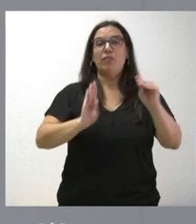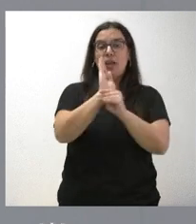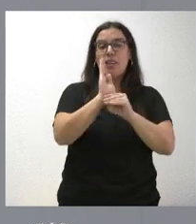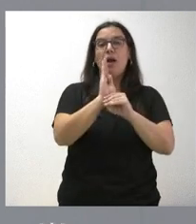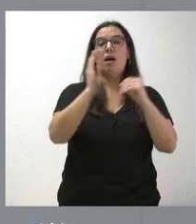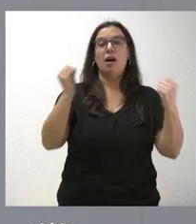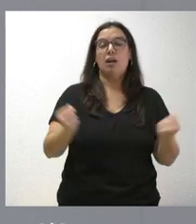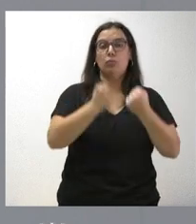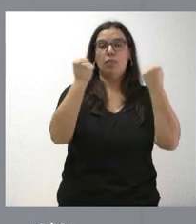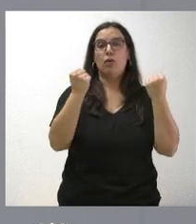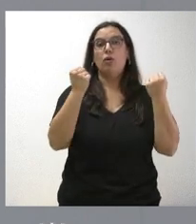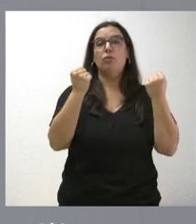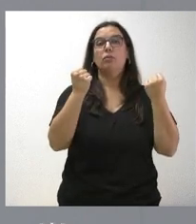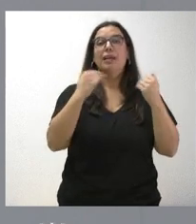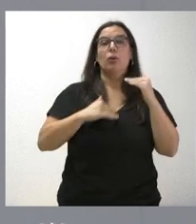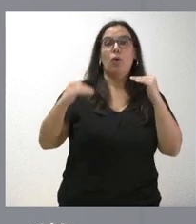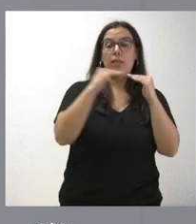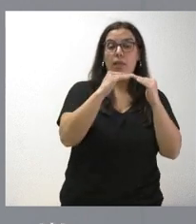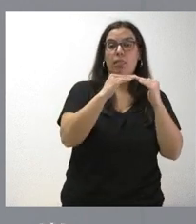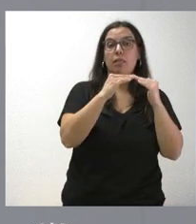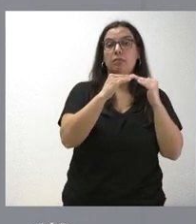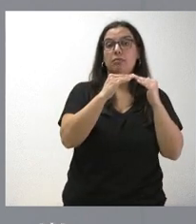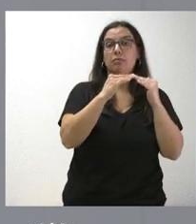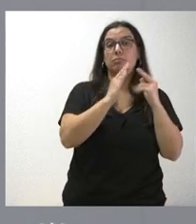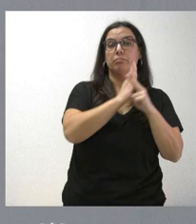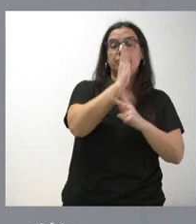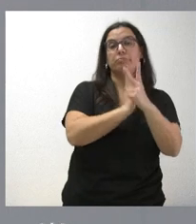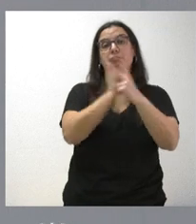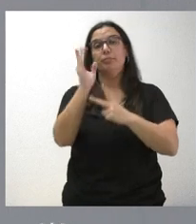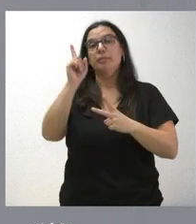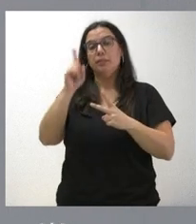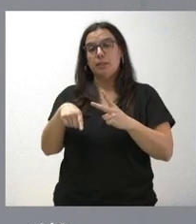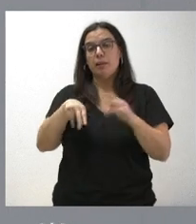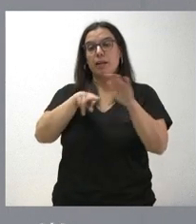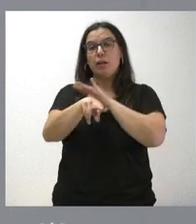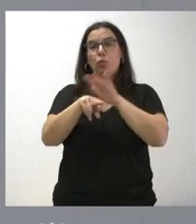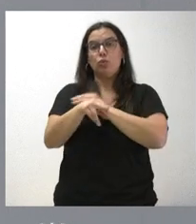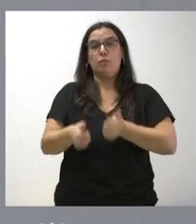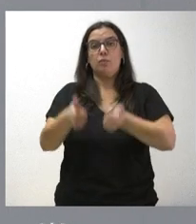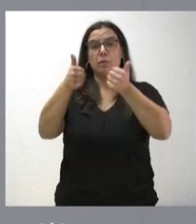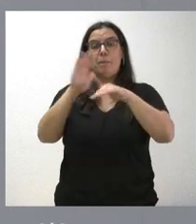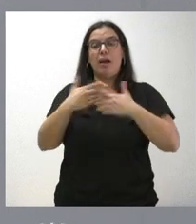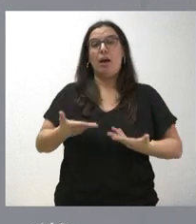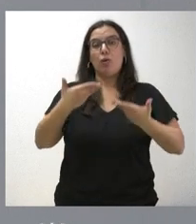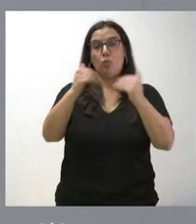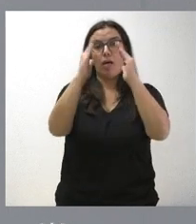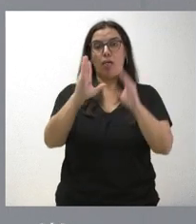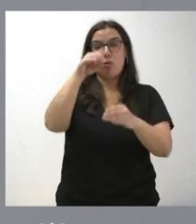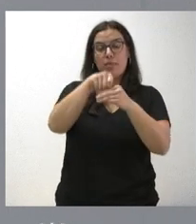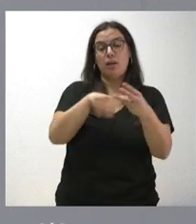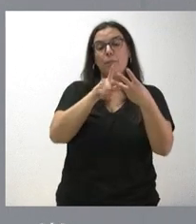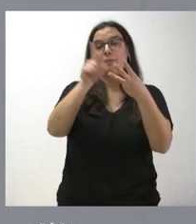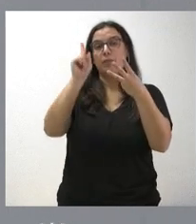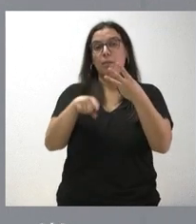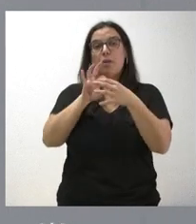actuaciones en materia de igualdad como el incremento de los recursos para la ayuda a domicilio y como lo que tiene que ver con el